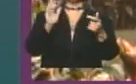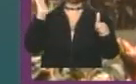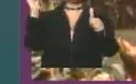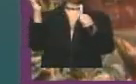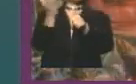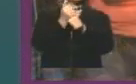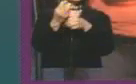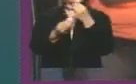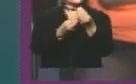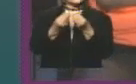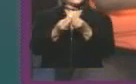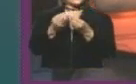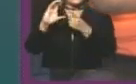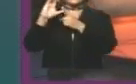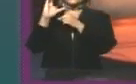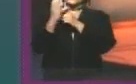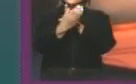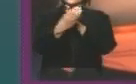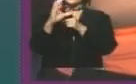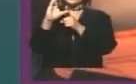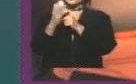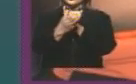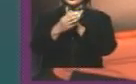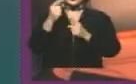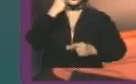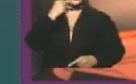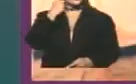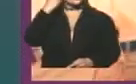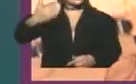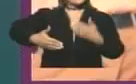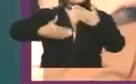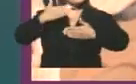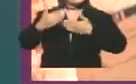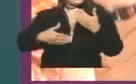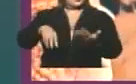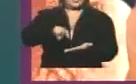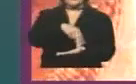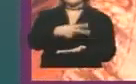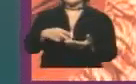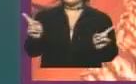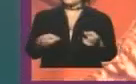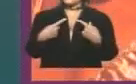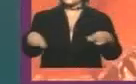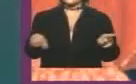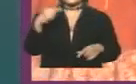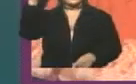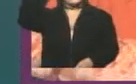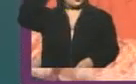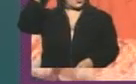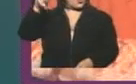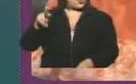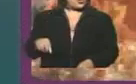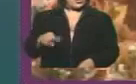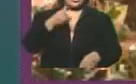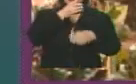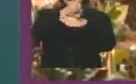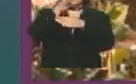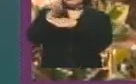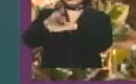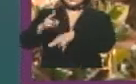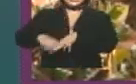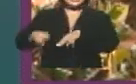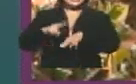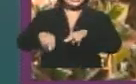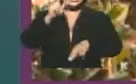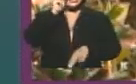a través de nuestra cultura, de nuestras tradiciones, de nuestro folclor. Llevar día a día a cada uno de nuestros